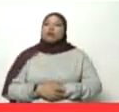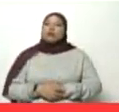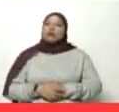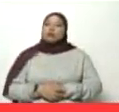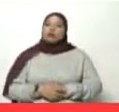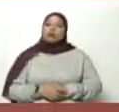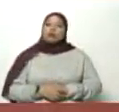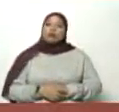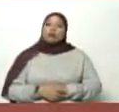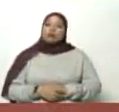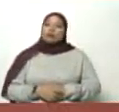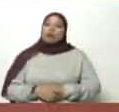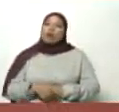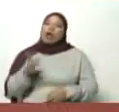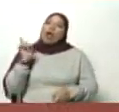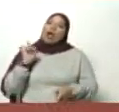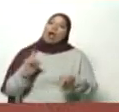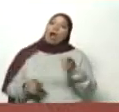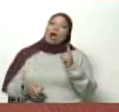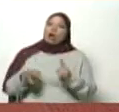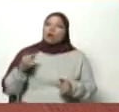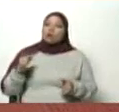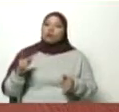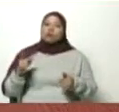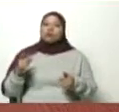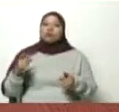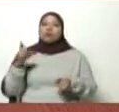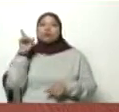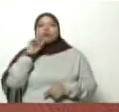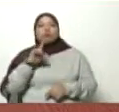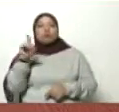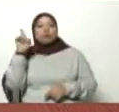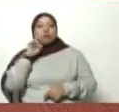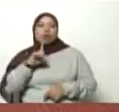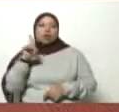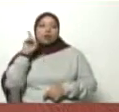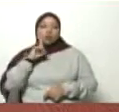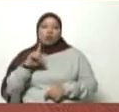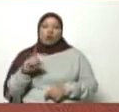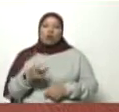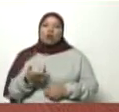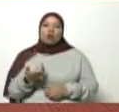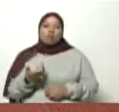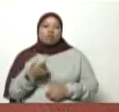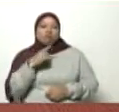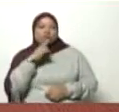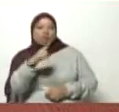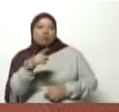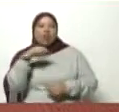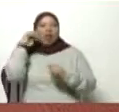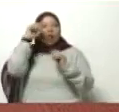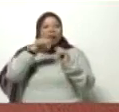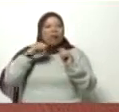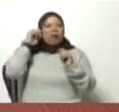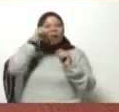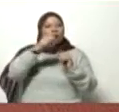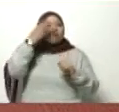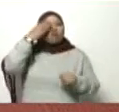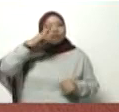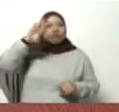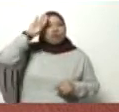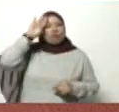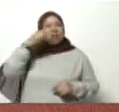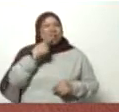Seguramente desde aquí, algunos dirán que no está ya, que eso es mentira, o que eso fue grabado en Cuba, ¿verdad? ¿No es que